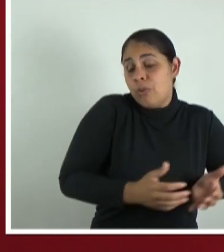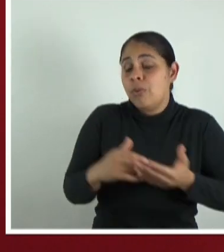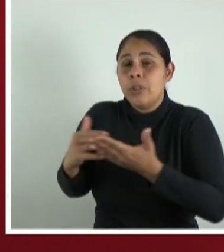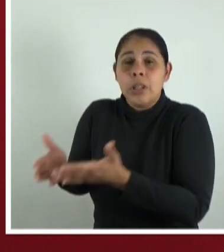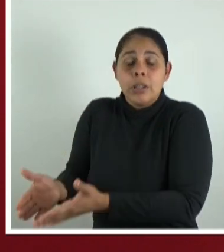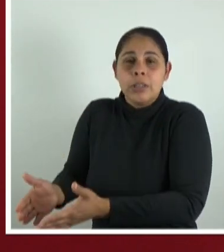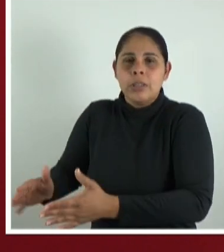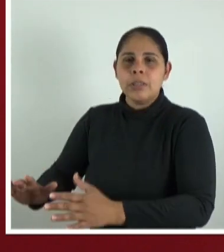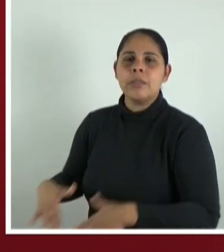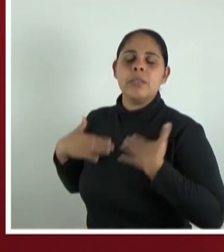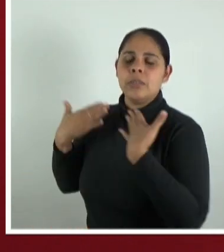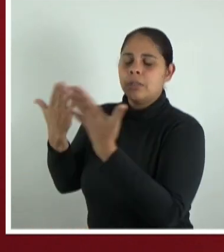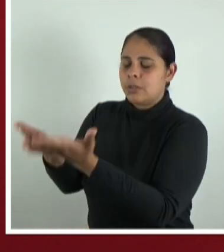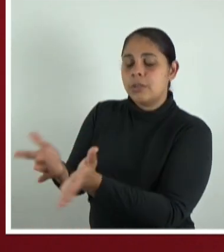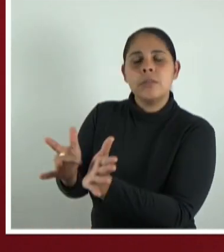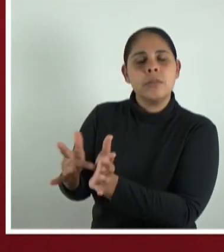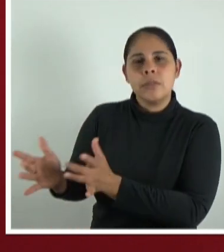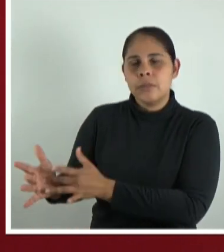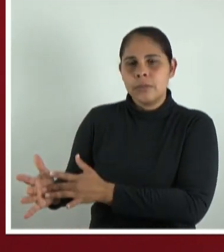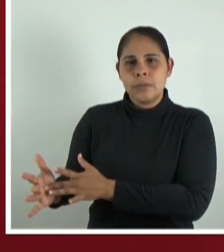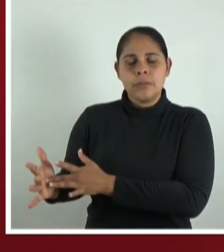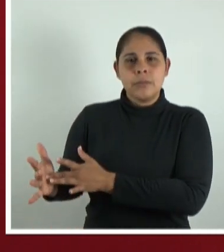en la gracia de Jesucristo.